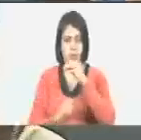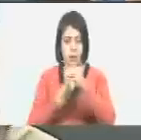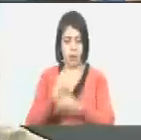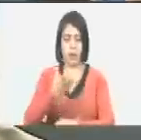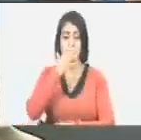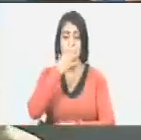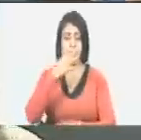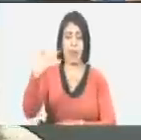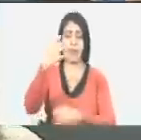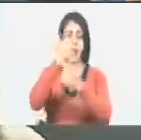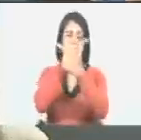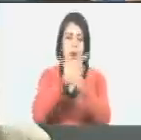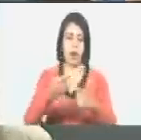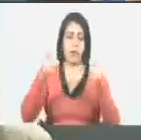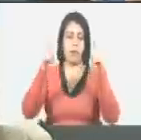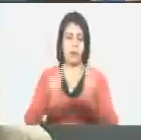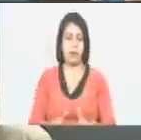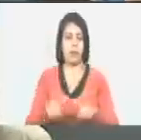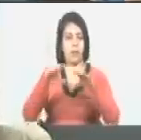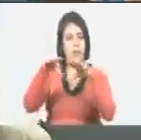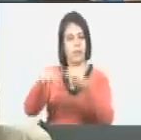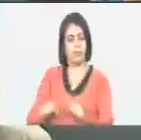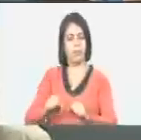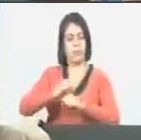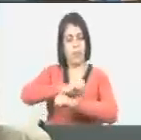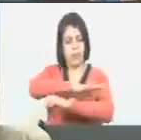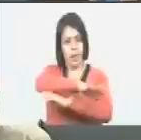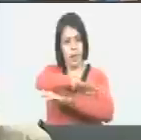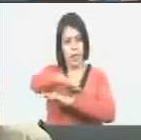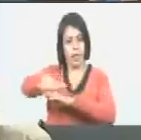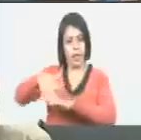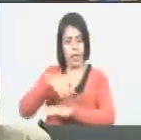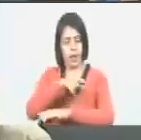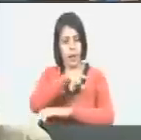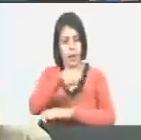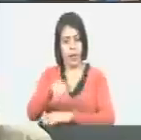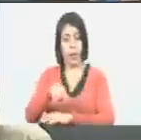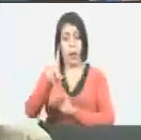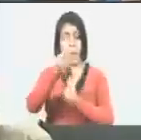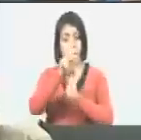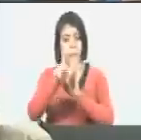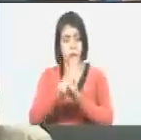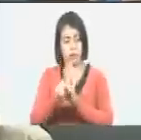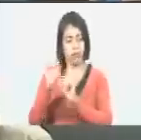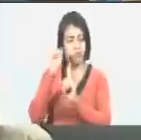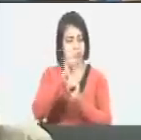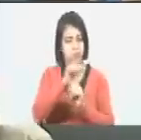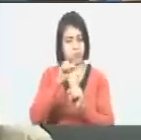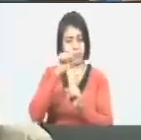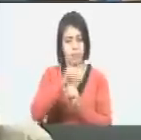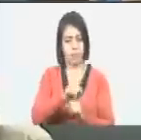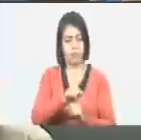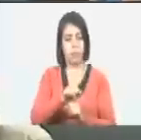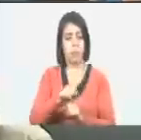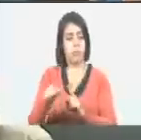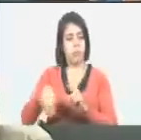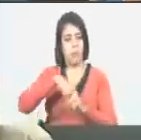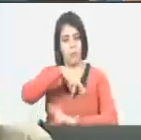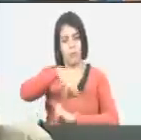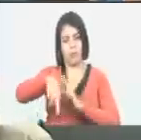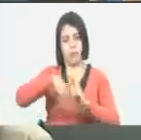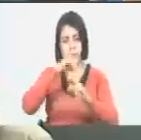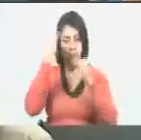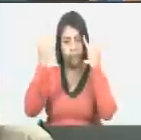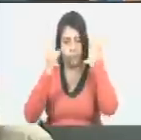el grito libertario y toma la hacienda El Socorro, donde asume un programa de lucha revolucionario. La idea